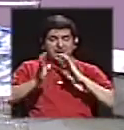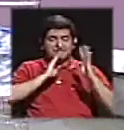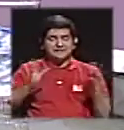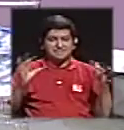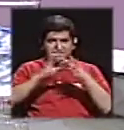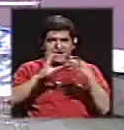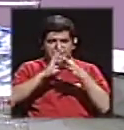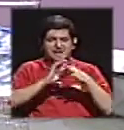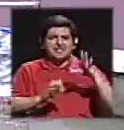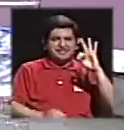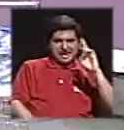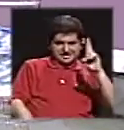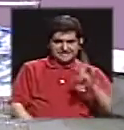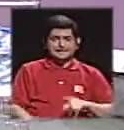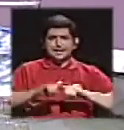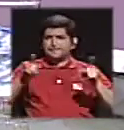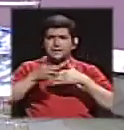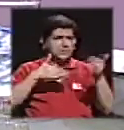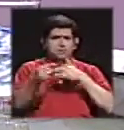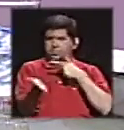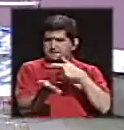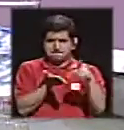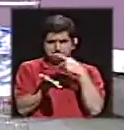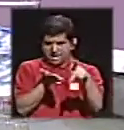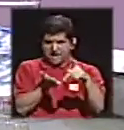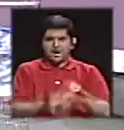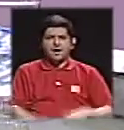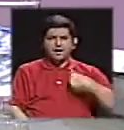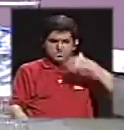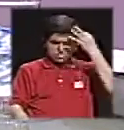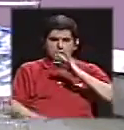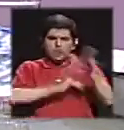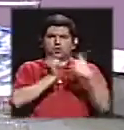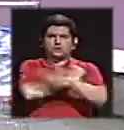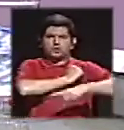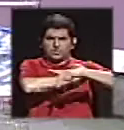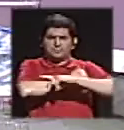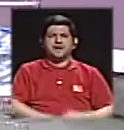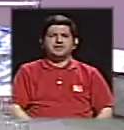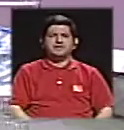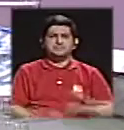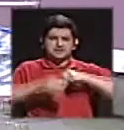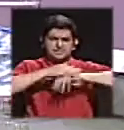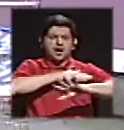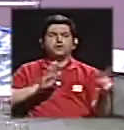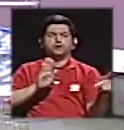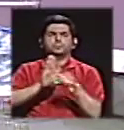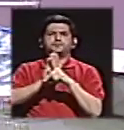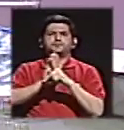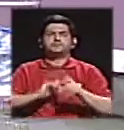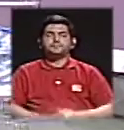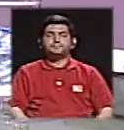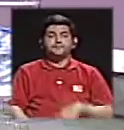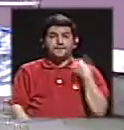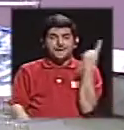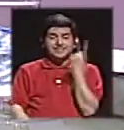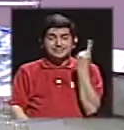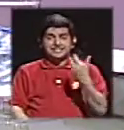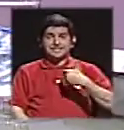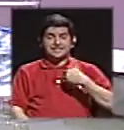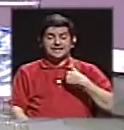Teresita. Pero aún pagando, yo creo que en todos los países donde el aborto está prohibido, siempre